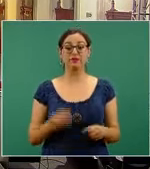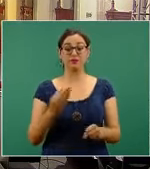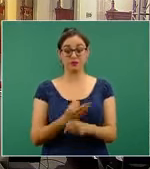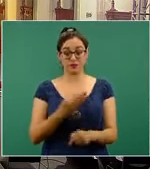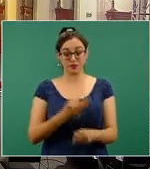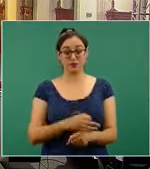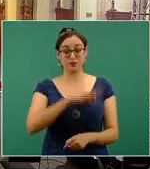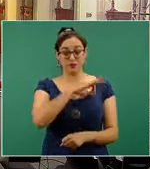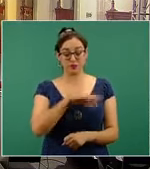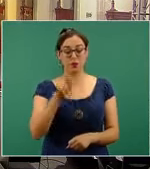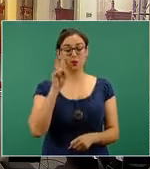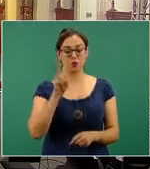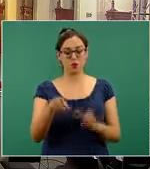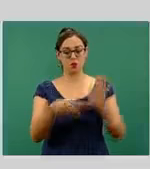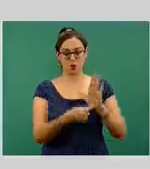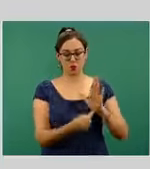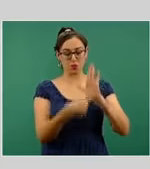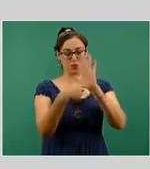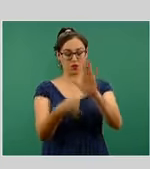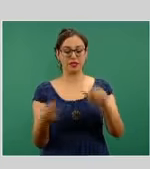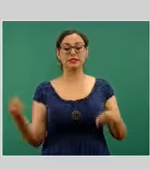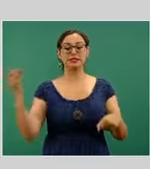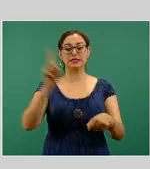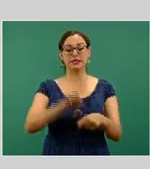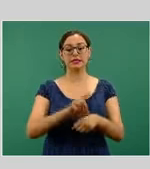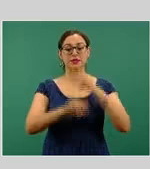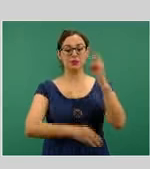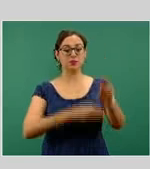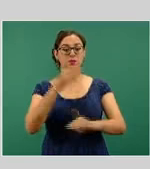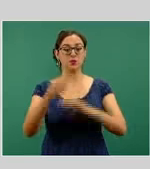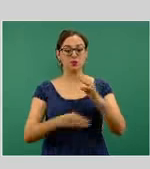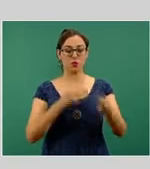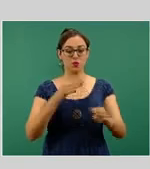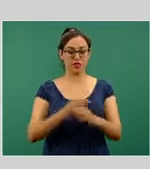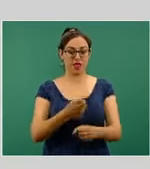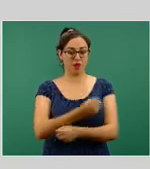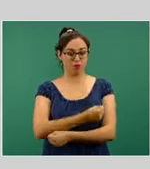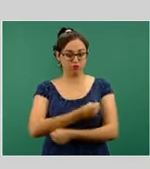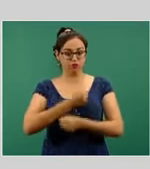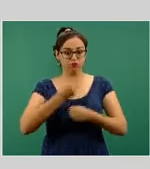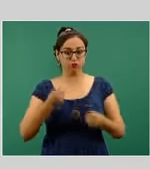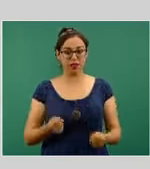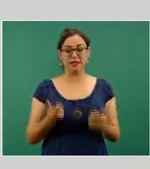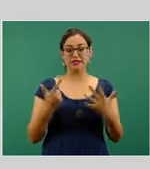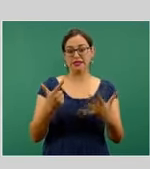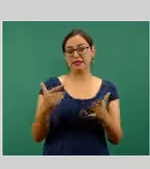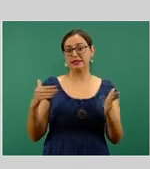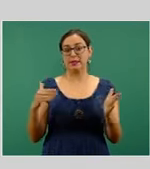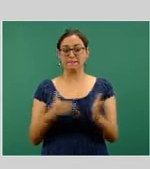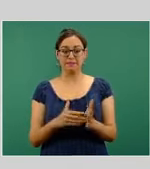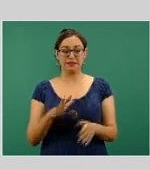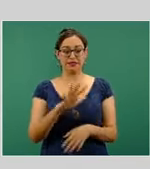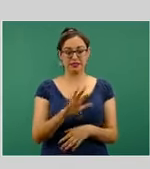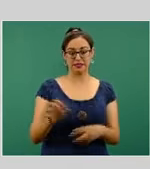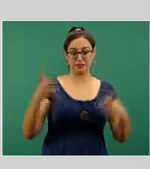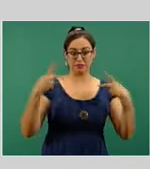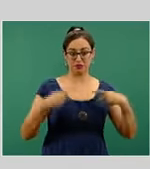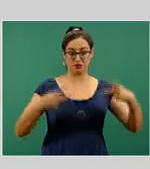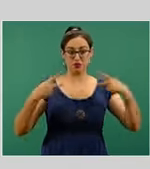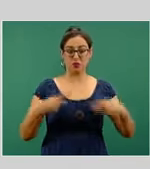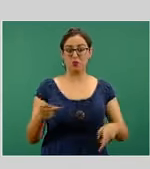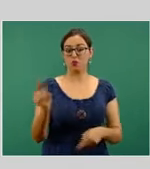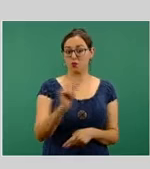una postura que el día de hoy, en el Día Mundial de la Obesidad, se presentó a más de 7,500 profesionales de la salud de